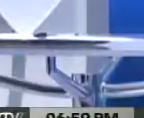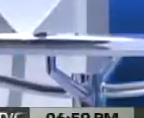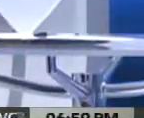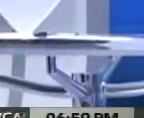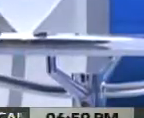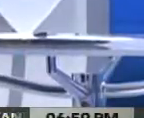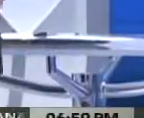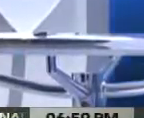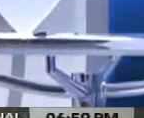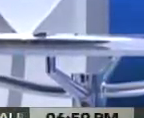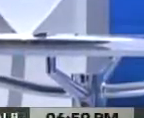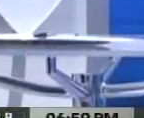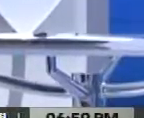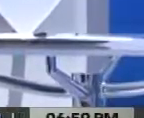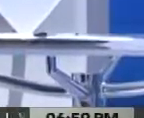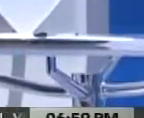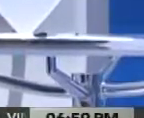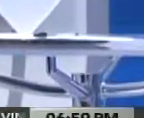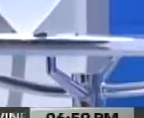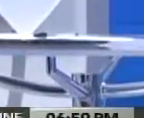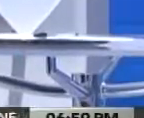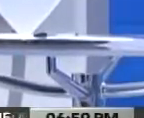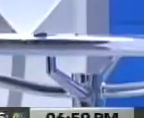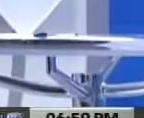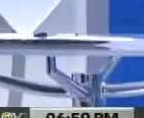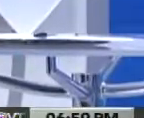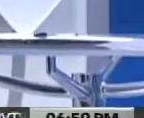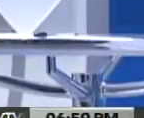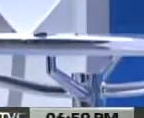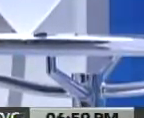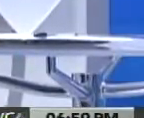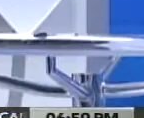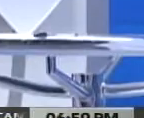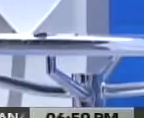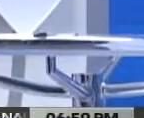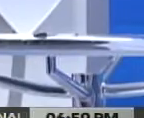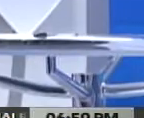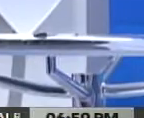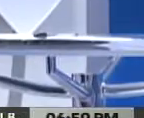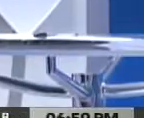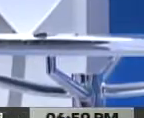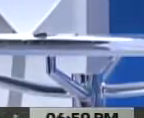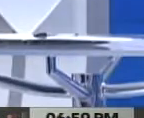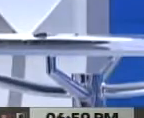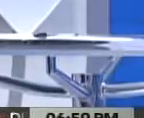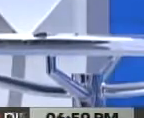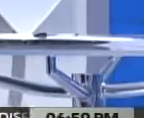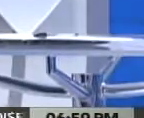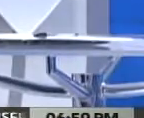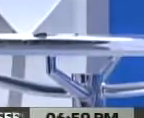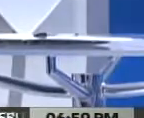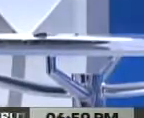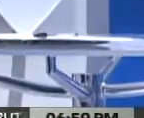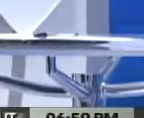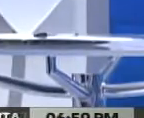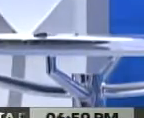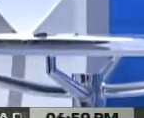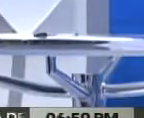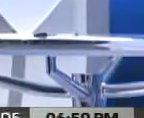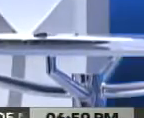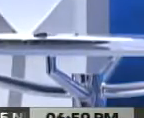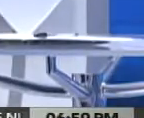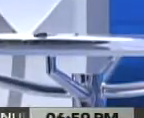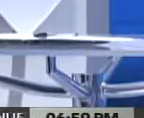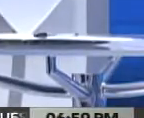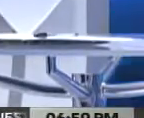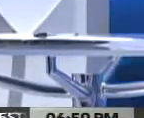de CONATEL. El tiempo justo. Justo son las 6:59. Nos despedimos. Siga disfrutando de la mejor programación de su canal venezolana